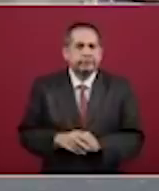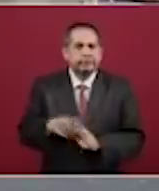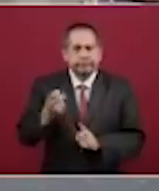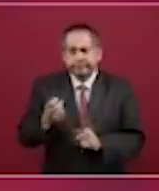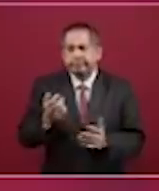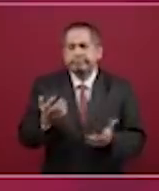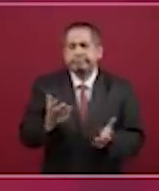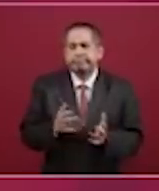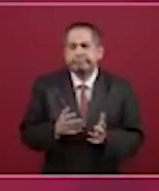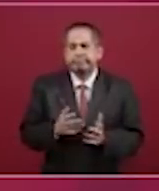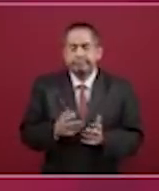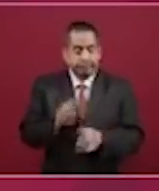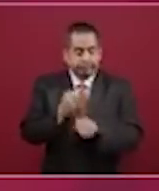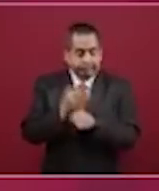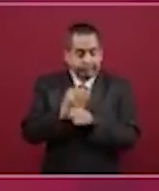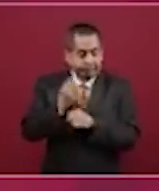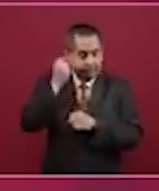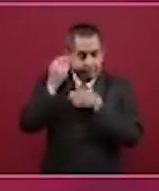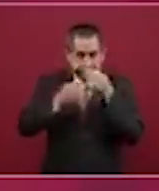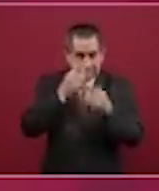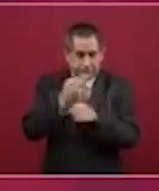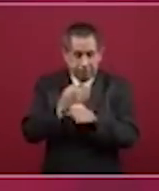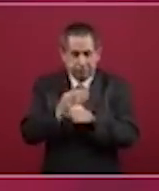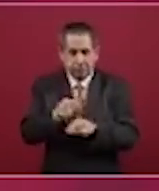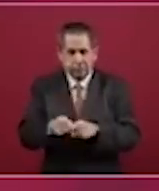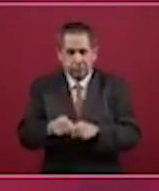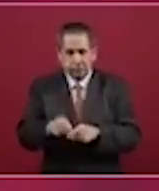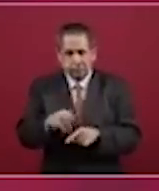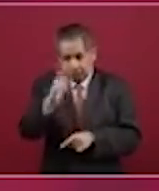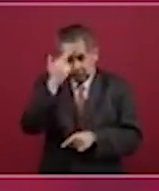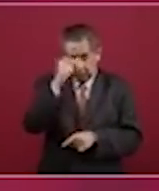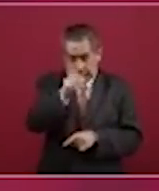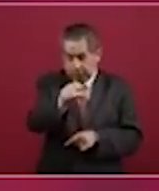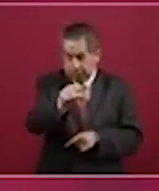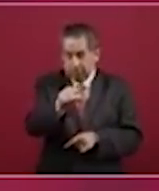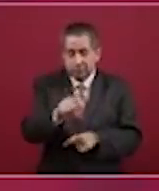y no solo en esta campaña, si ustedes